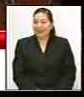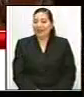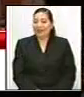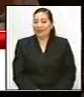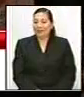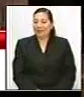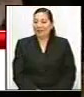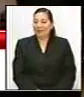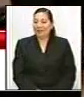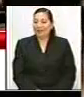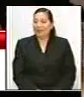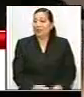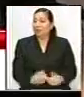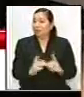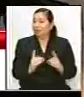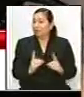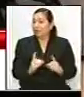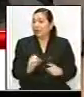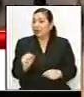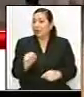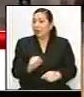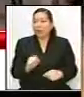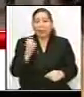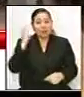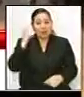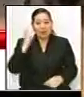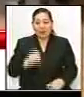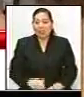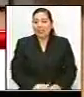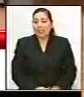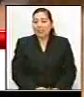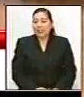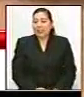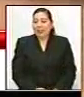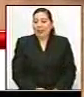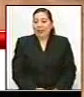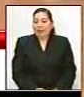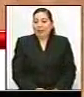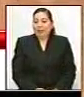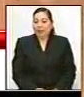Ahora al distrito de San Juan de Miraflores.